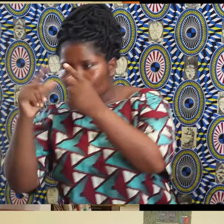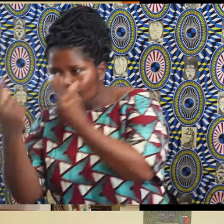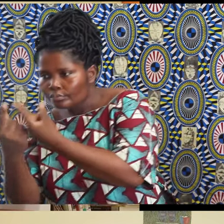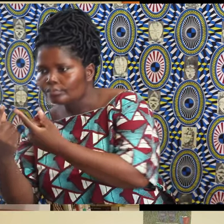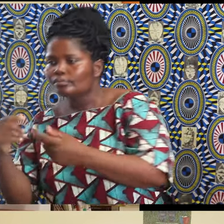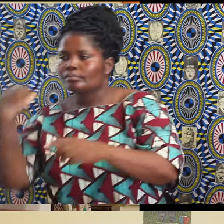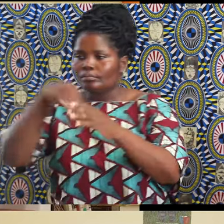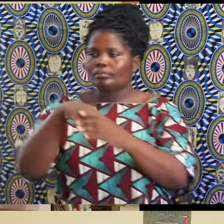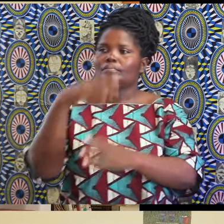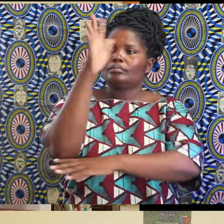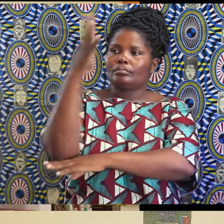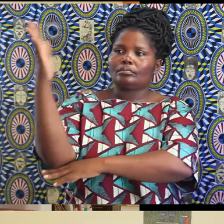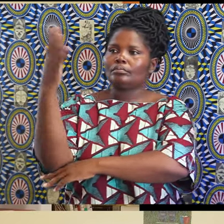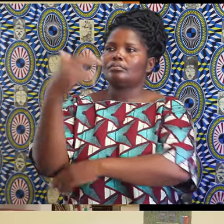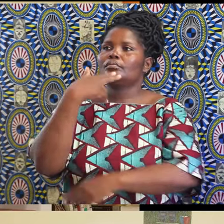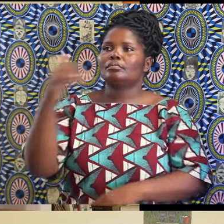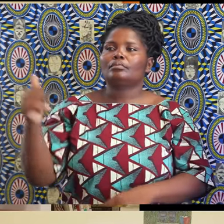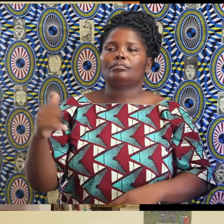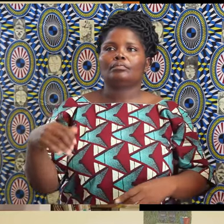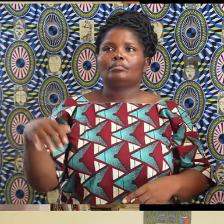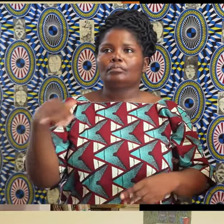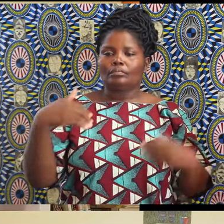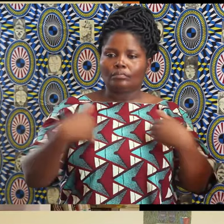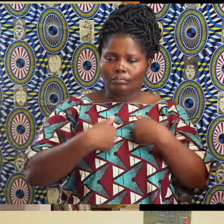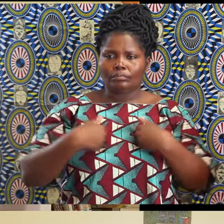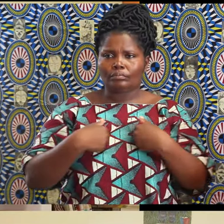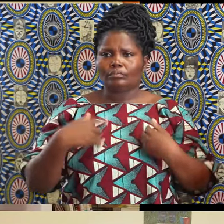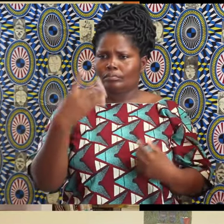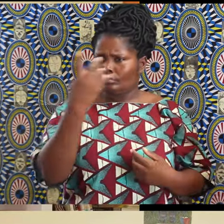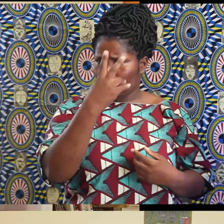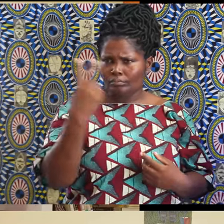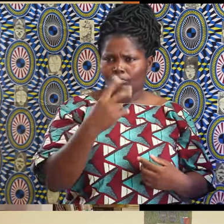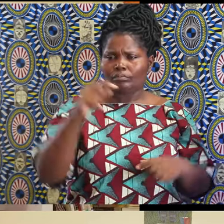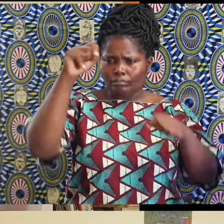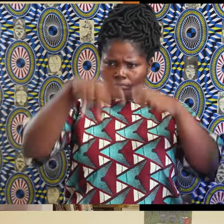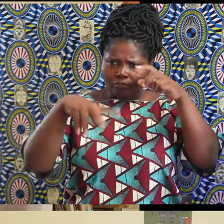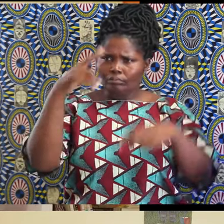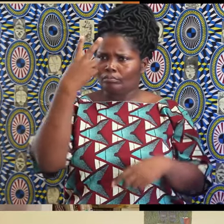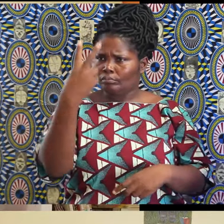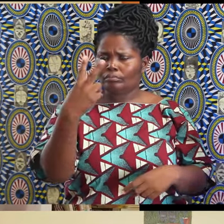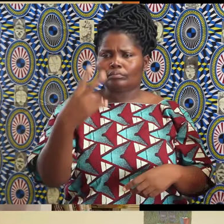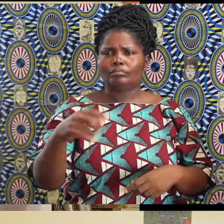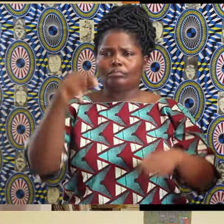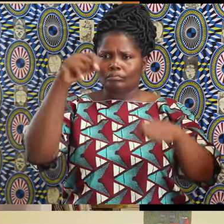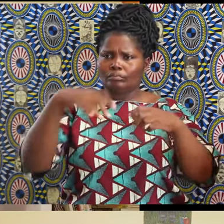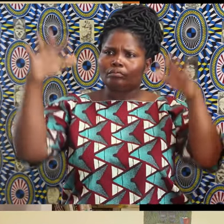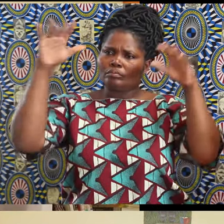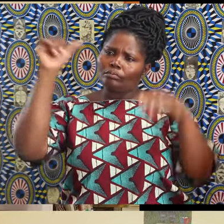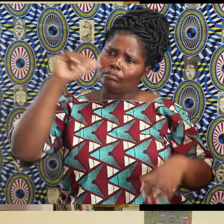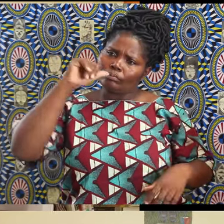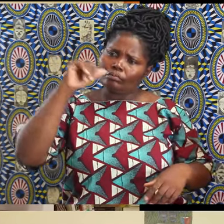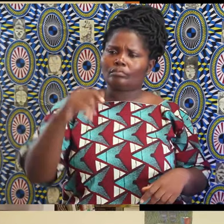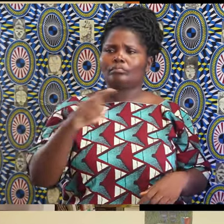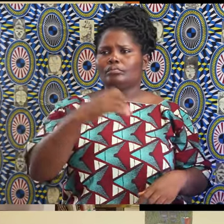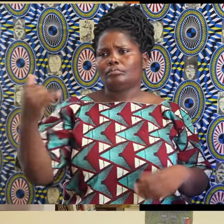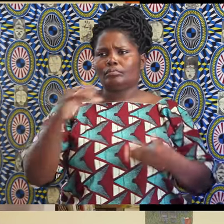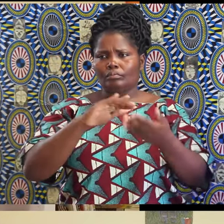En las selvas hay animales que se parecen como dos gotas de agua. Y en las ciudades también.